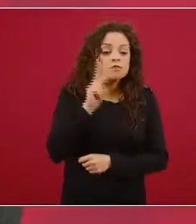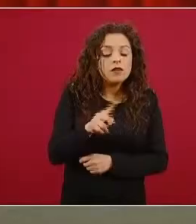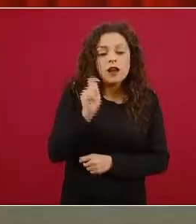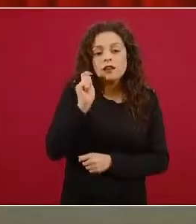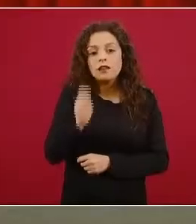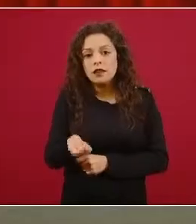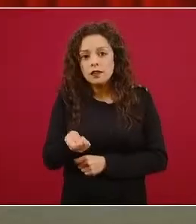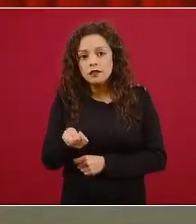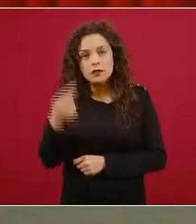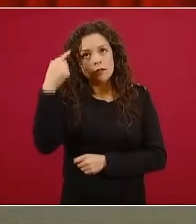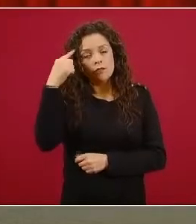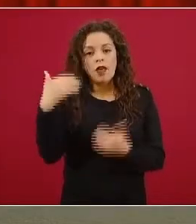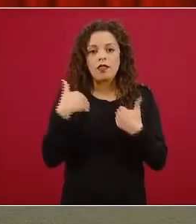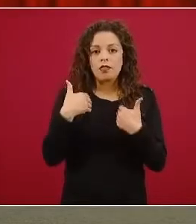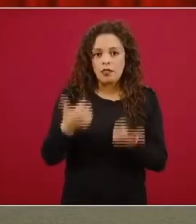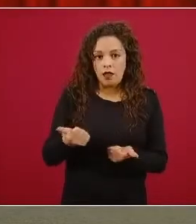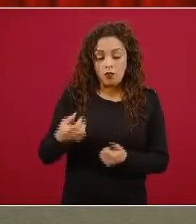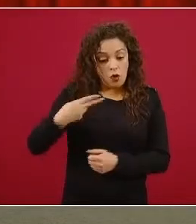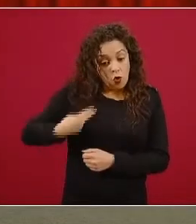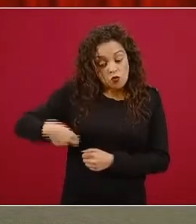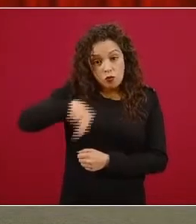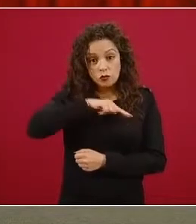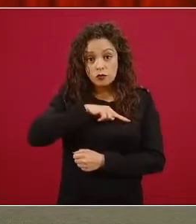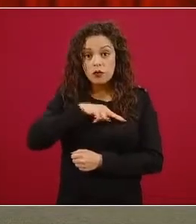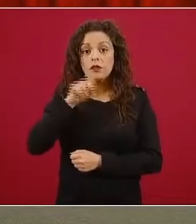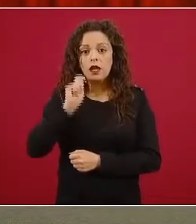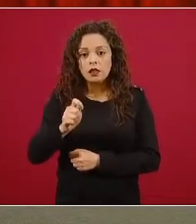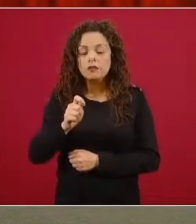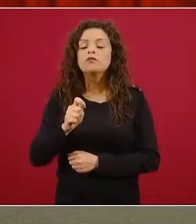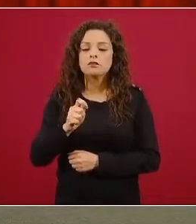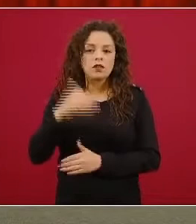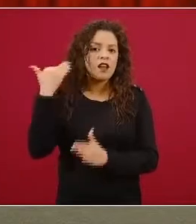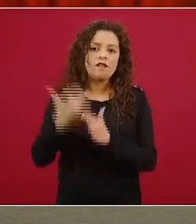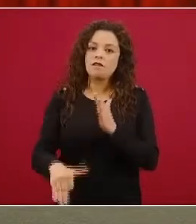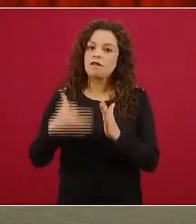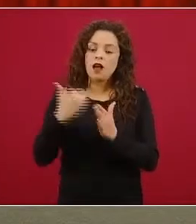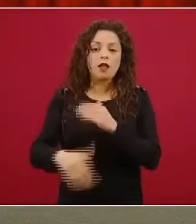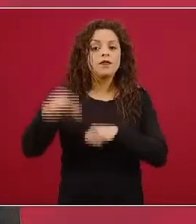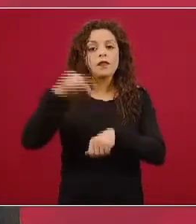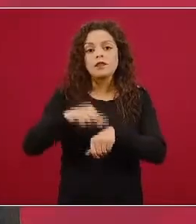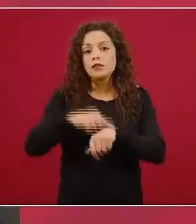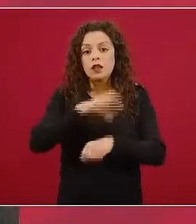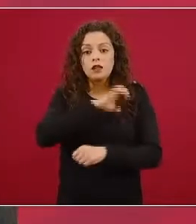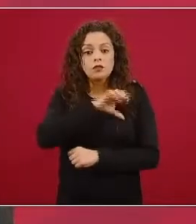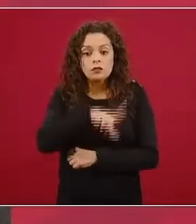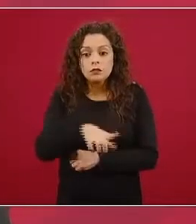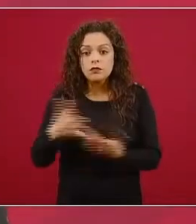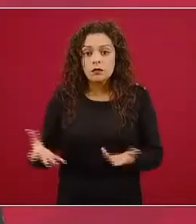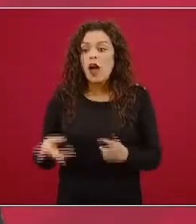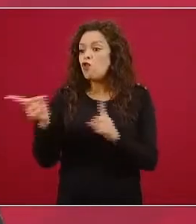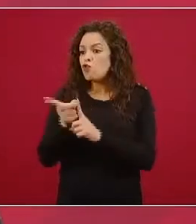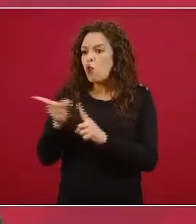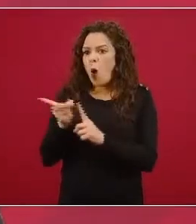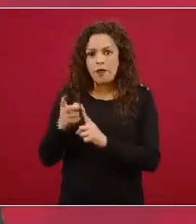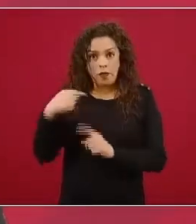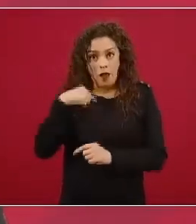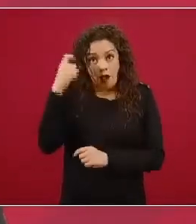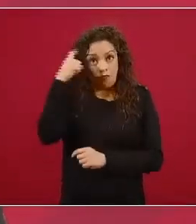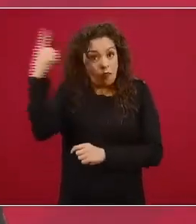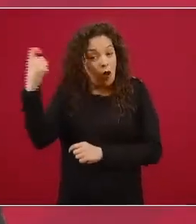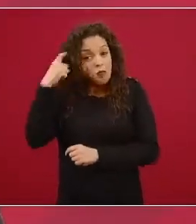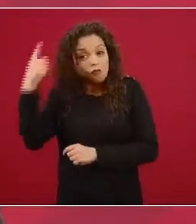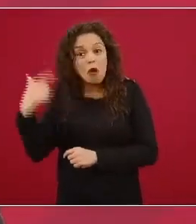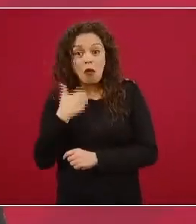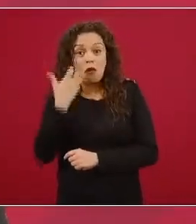La visión que nosotros tenemos es que faltan médicos especialistas. ¿De dónde sacamos esto? No es una ocurrencia nuestra, esto